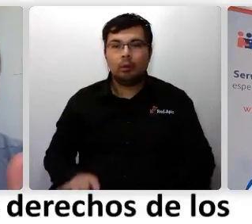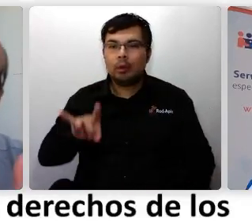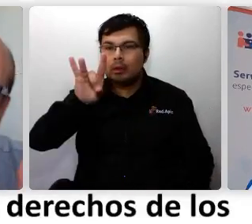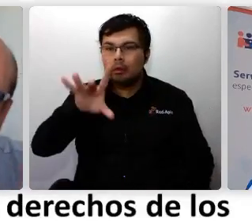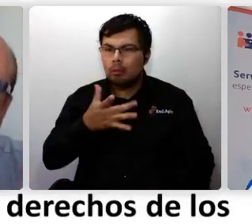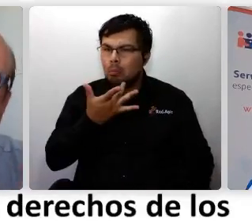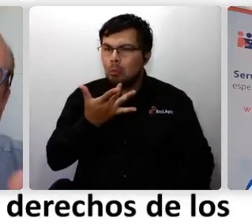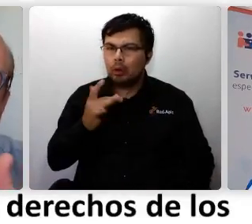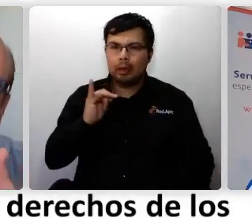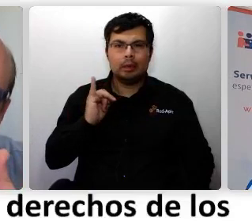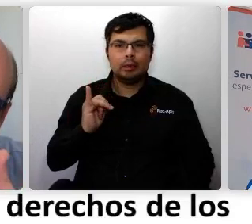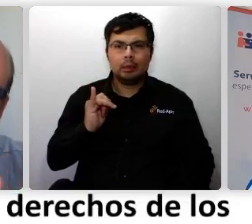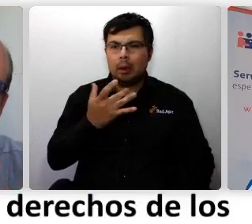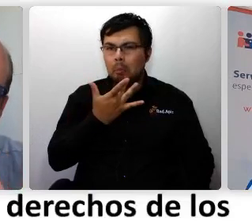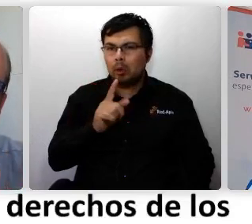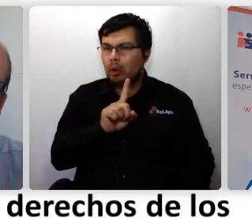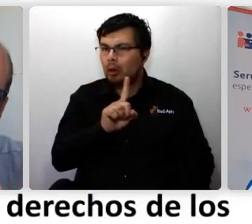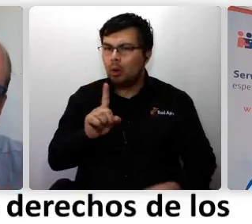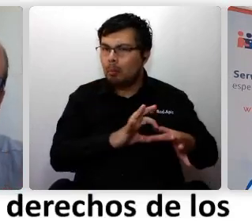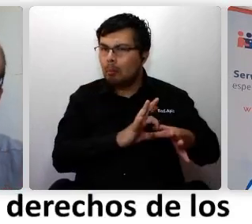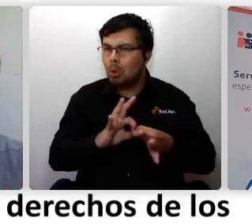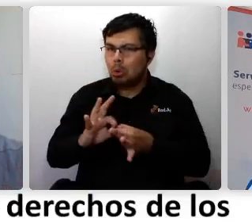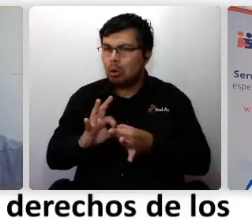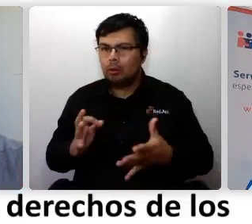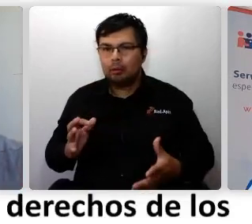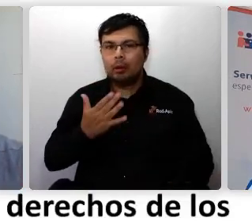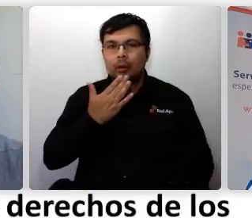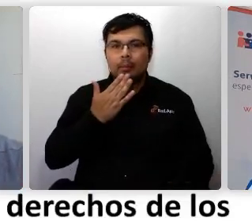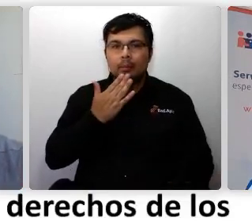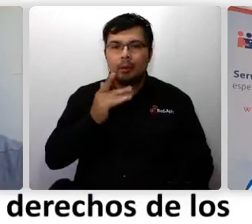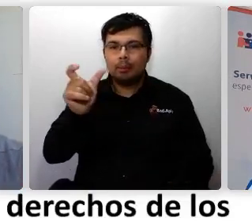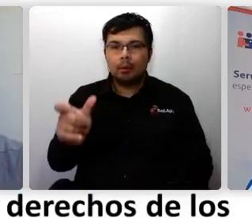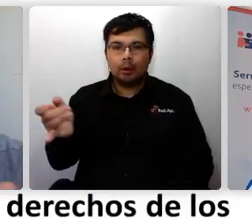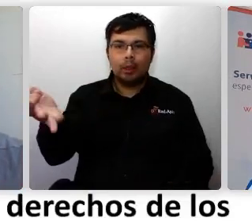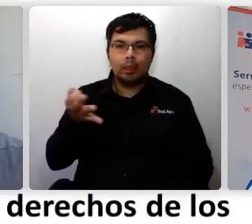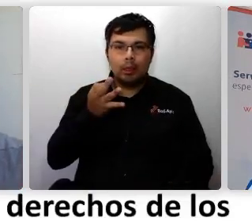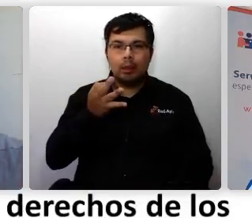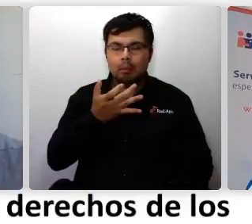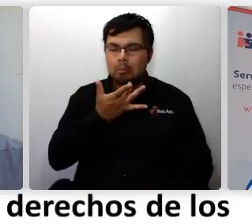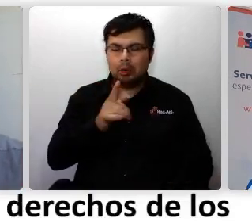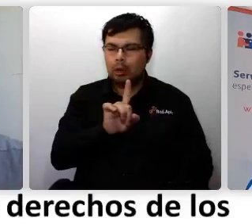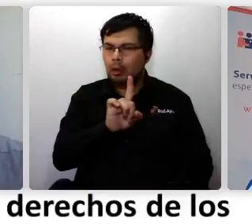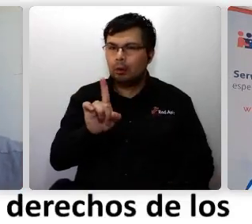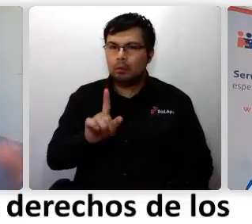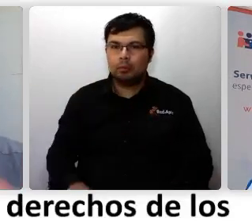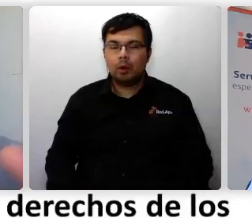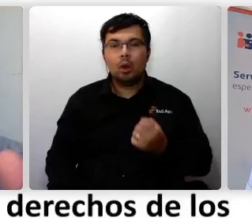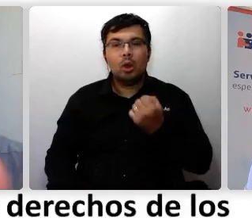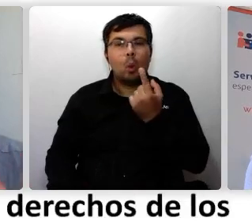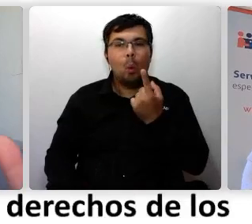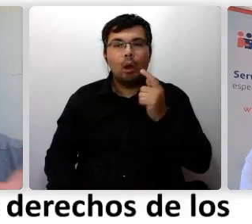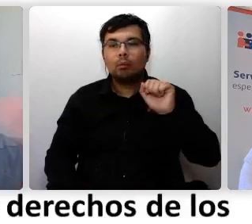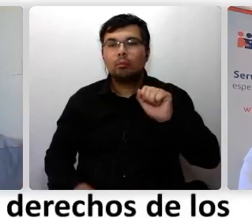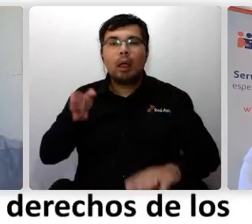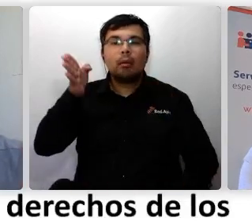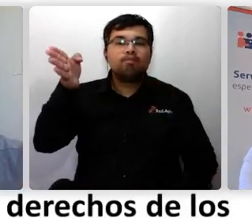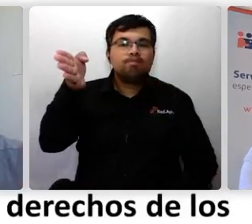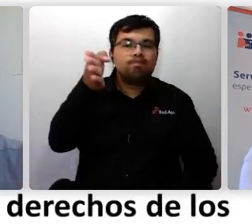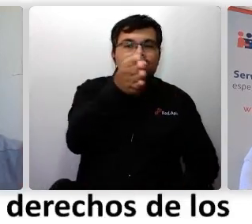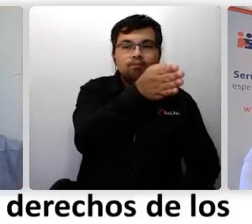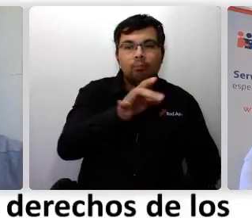sí y el por qué no, que también tener gente que nos diga por qué no y cuál hay que hacer y qué puerta tocar. Pero ya sabemos que